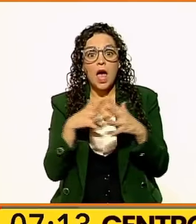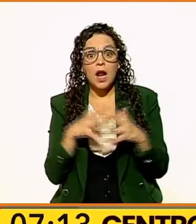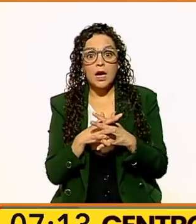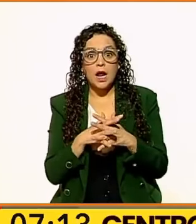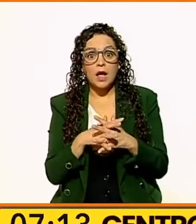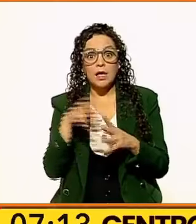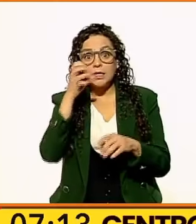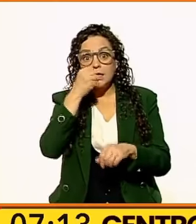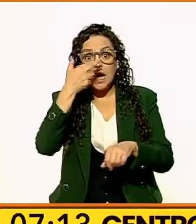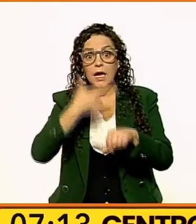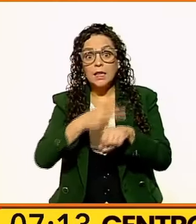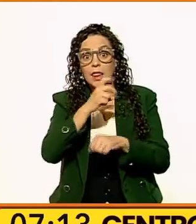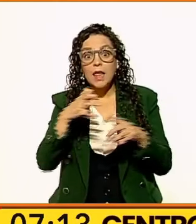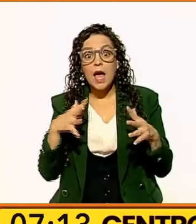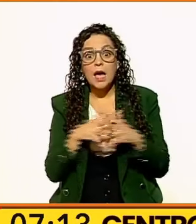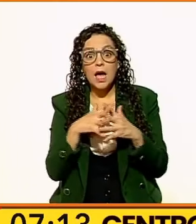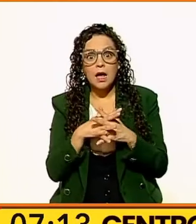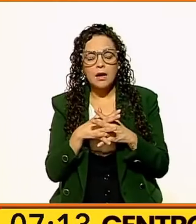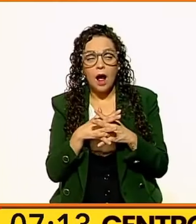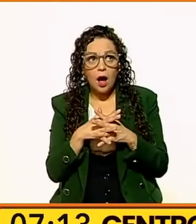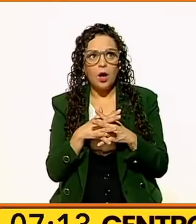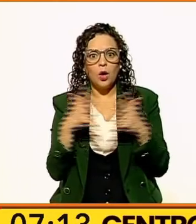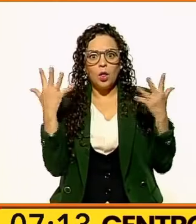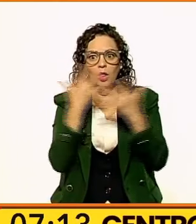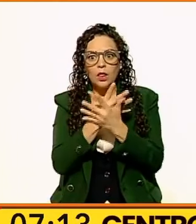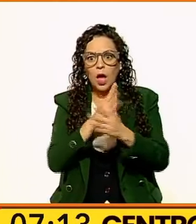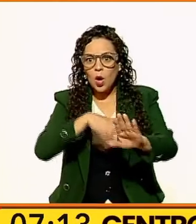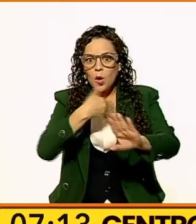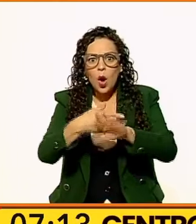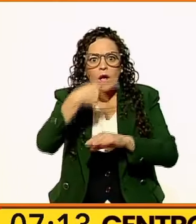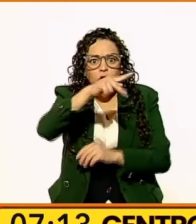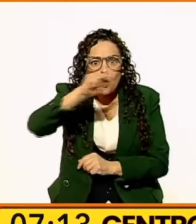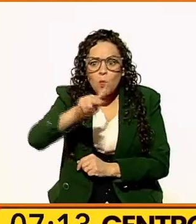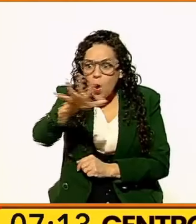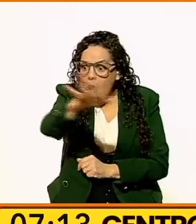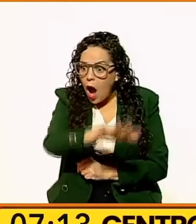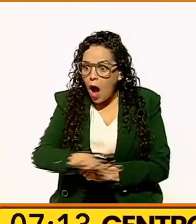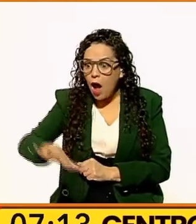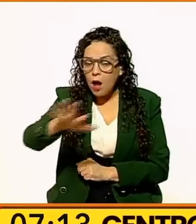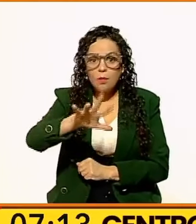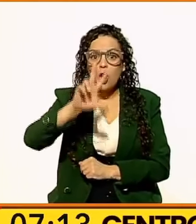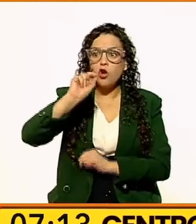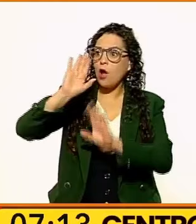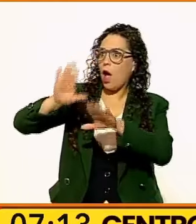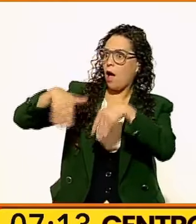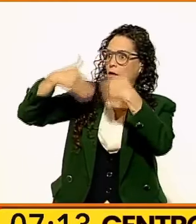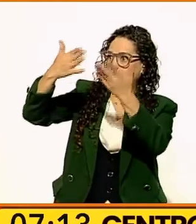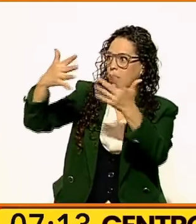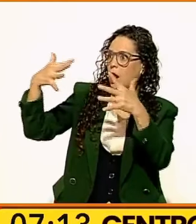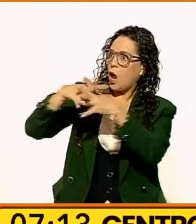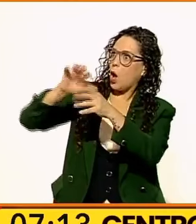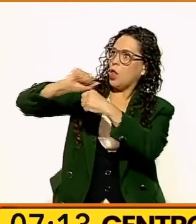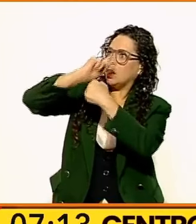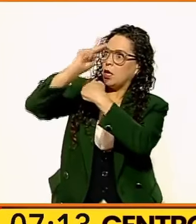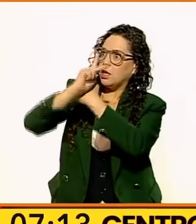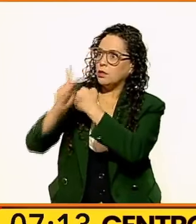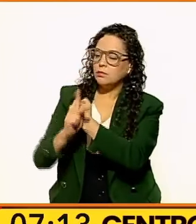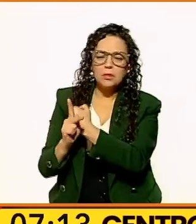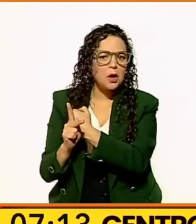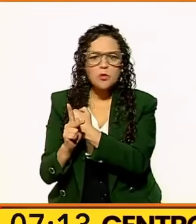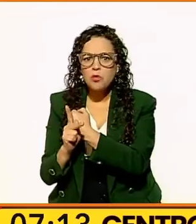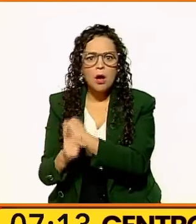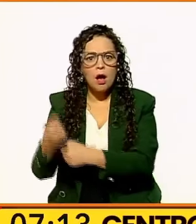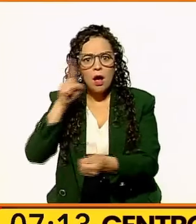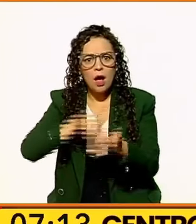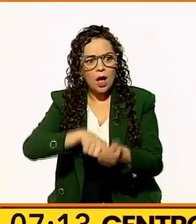Exactamente, una guerra contra sus propios pueblos ahora, sí. No solamente una guerra en el hemisferio occidental o una guerra en diferentes partes del